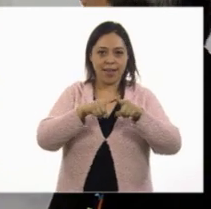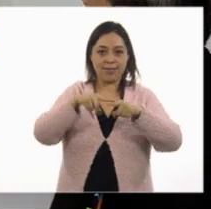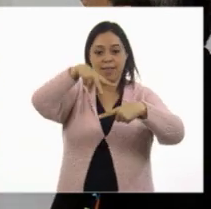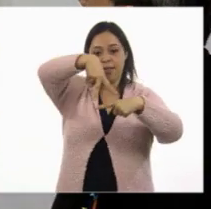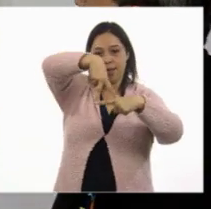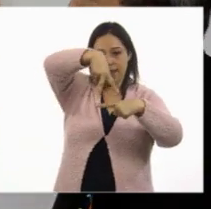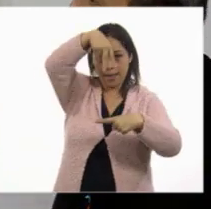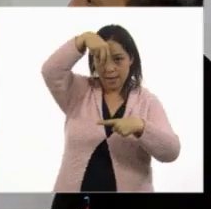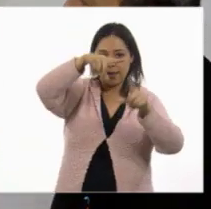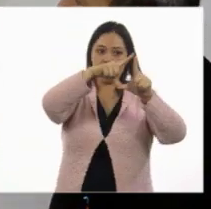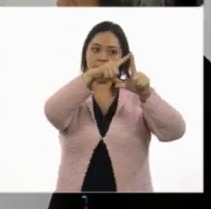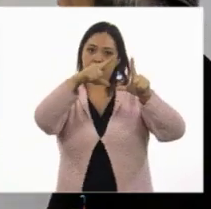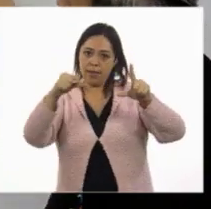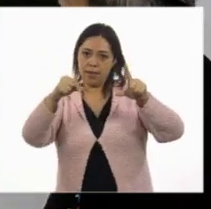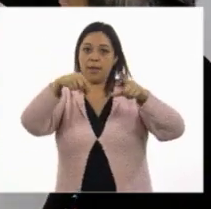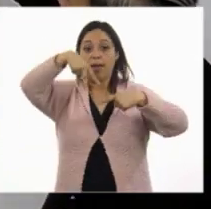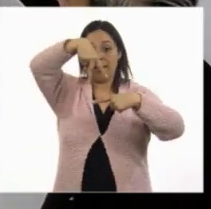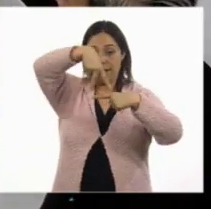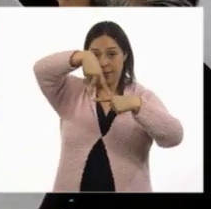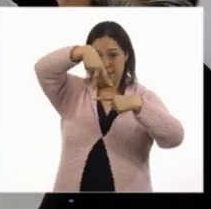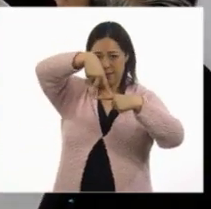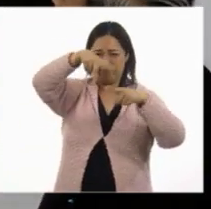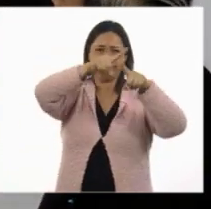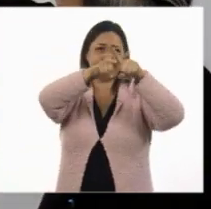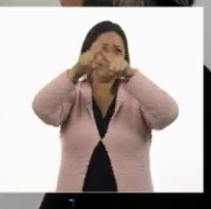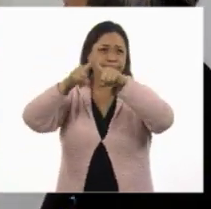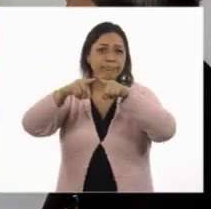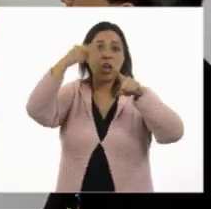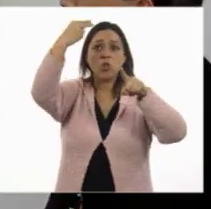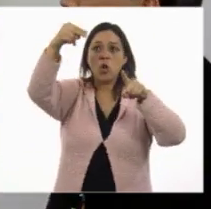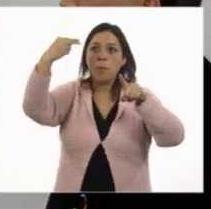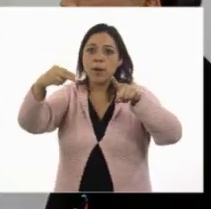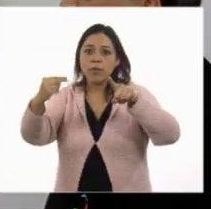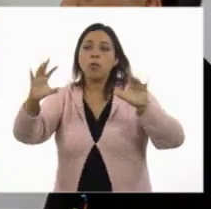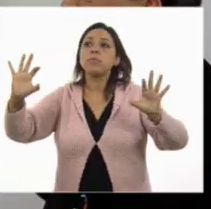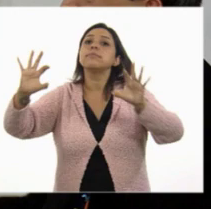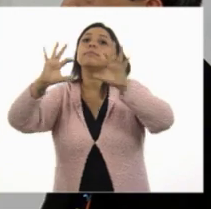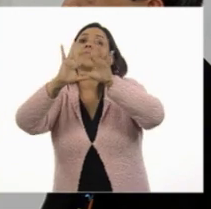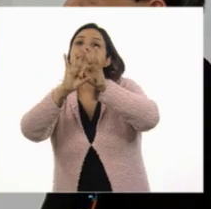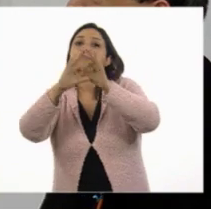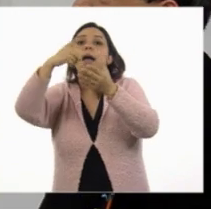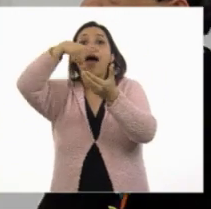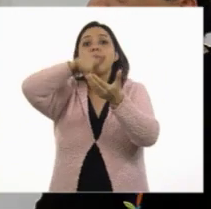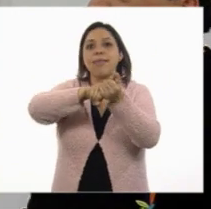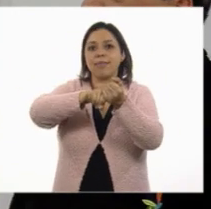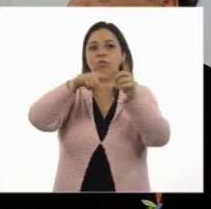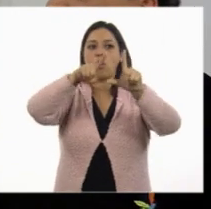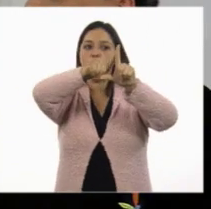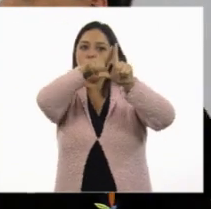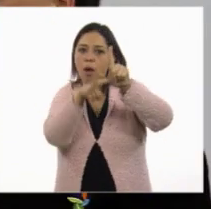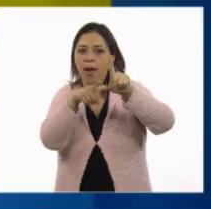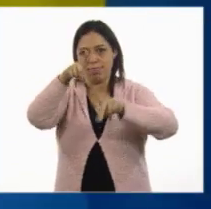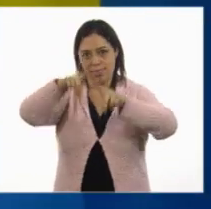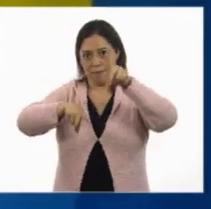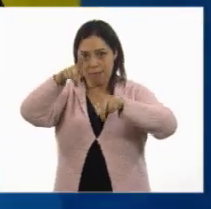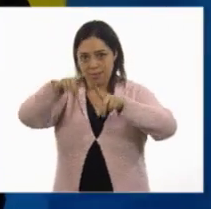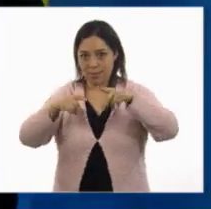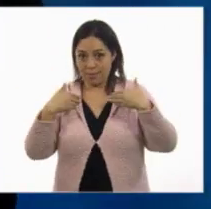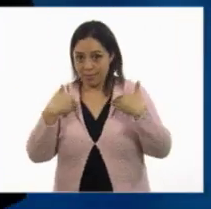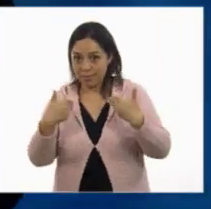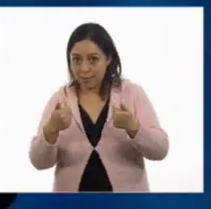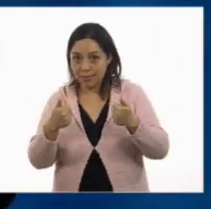equilátero pueden tener diferentes nombres dependiendo de sus ángulos. ¿Tienes alguna duda aquí,